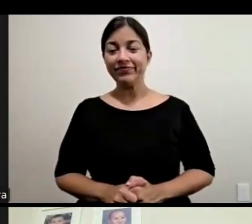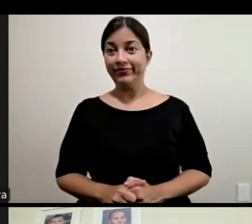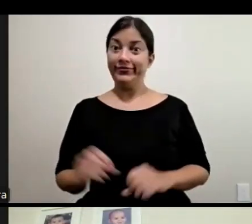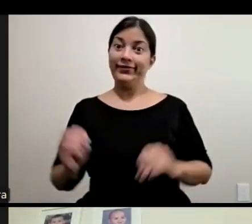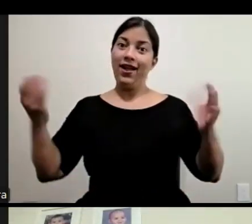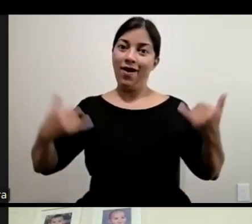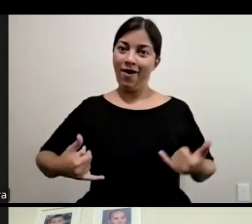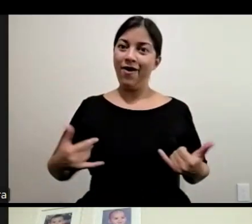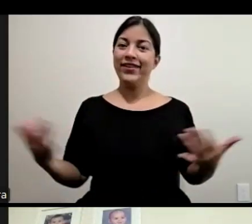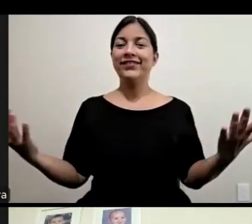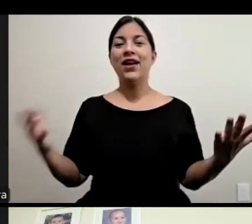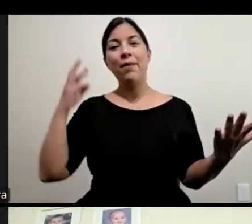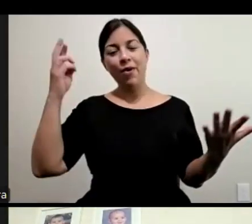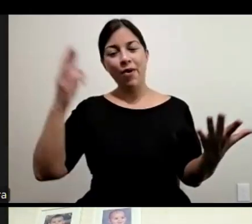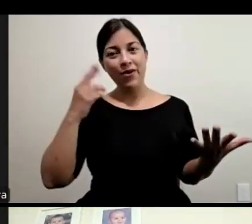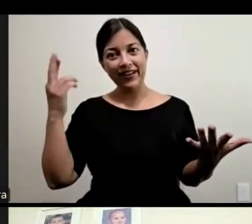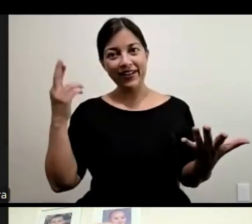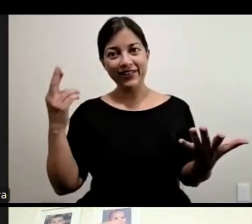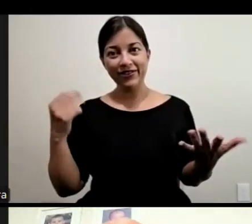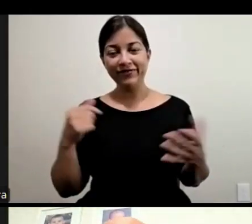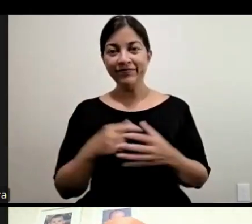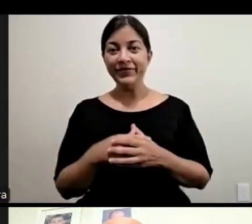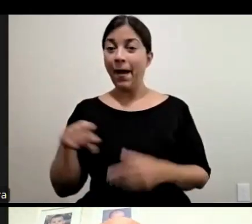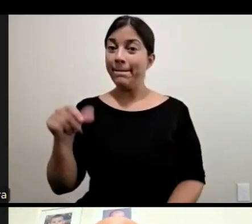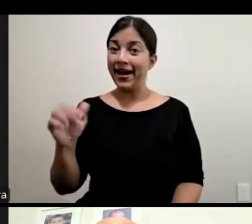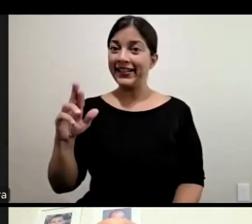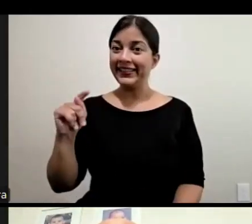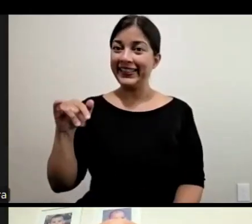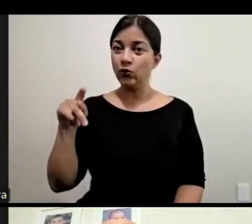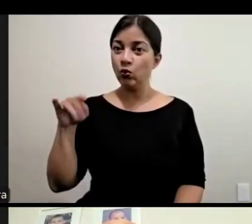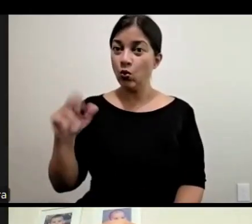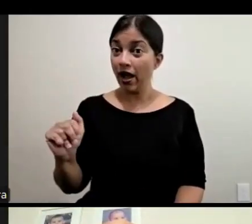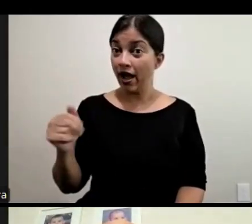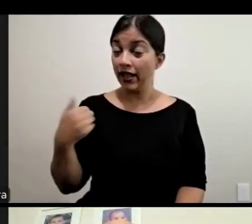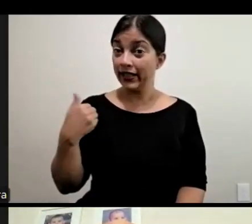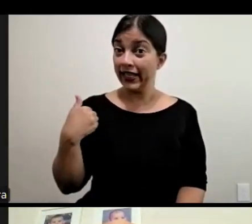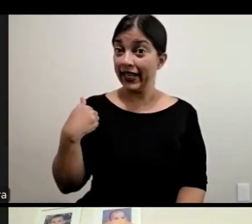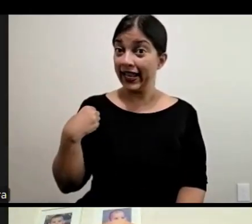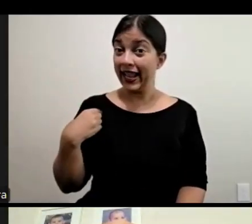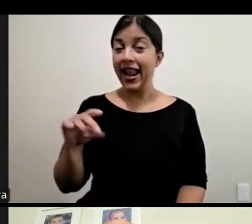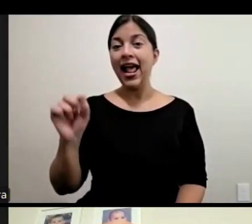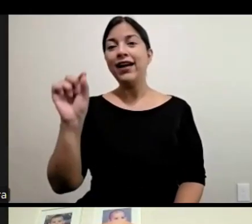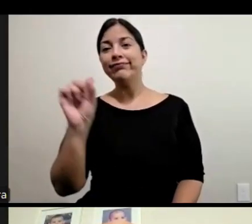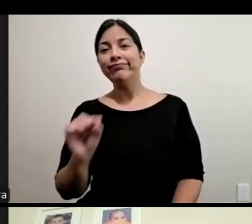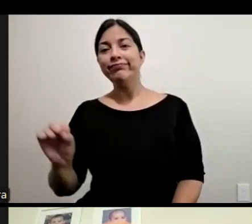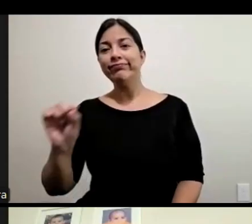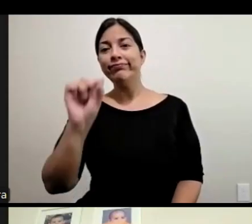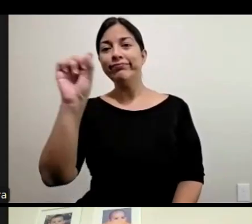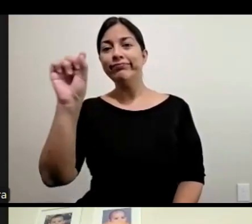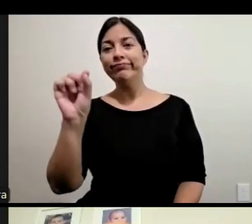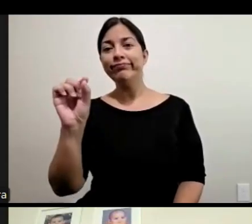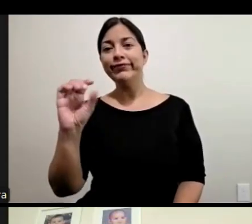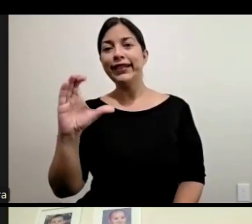Sí, por eso es que la partitura Ajá. tiene arriba la clave de sol solamente, la línea